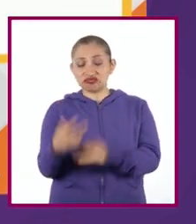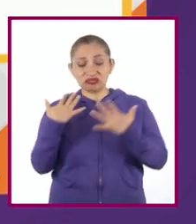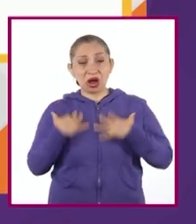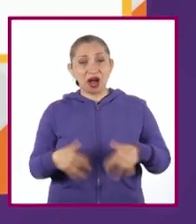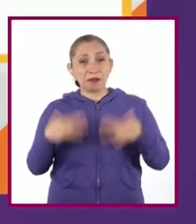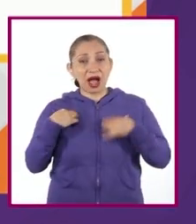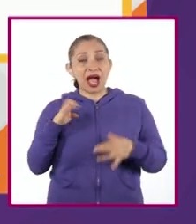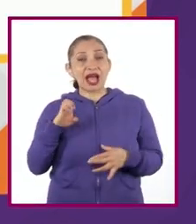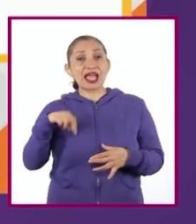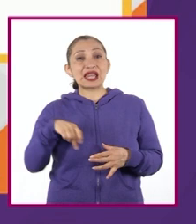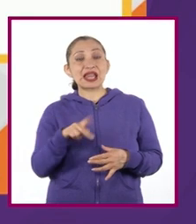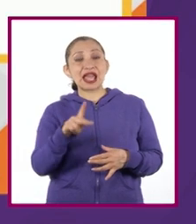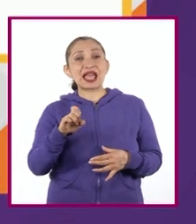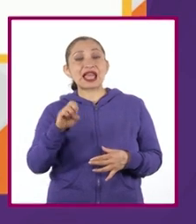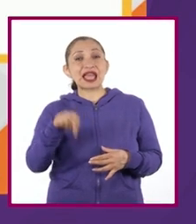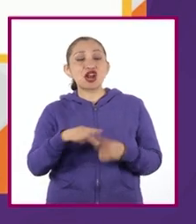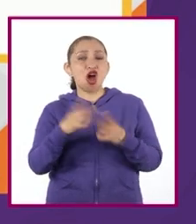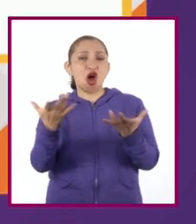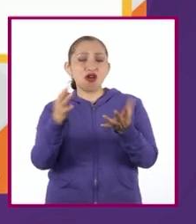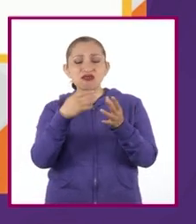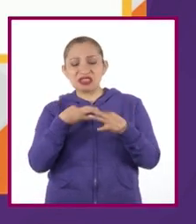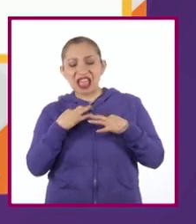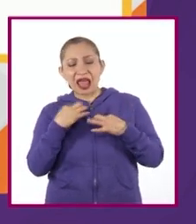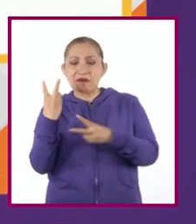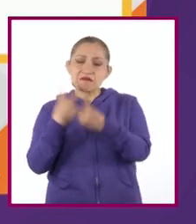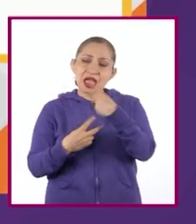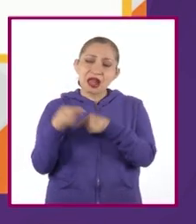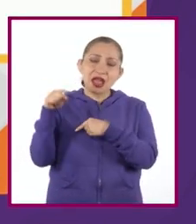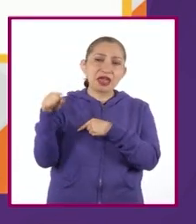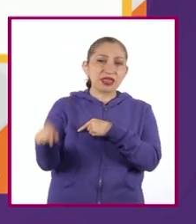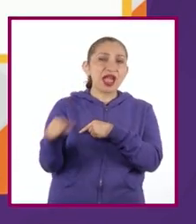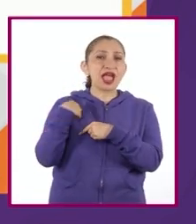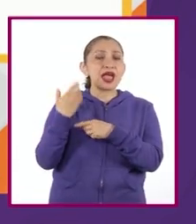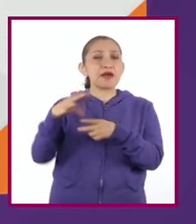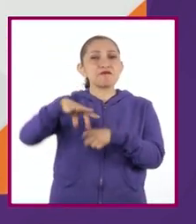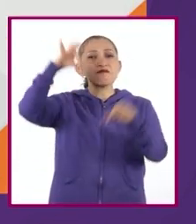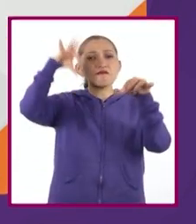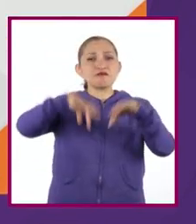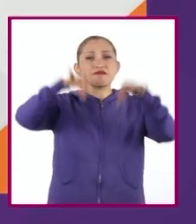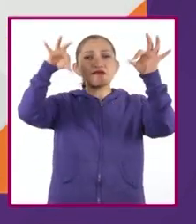vestían de henequén o fibras provenientes del maguey.